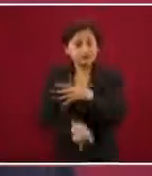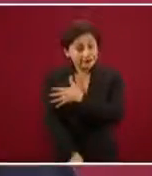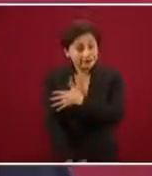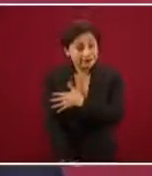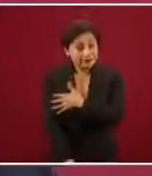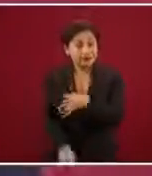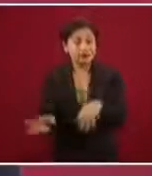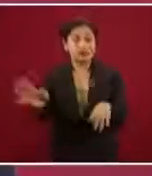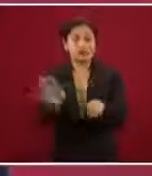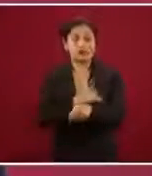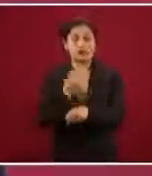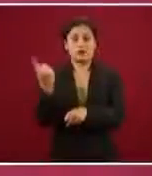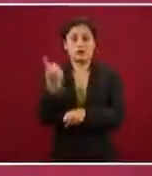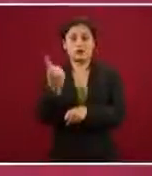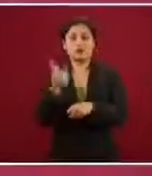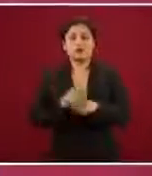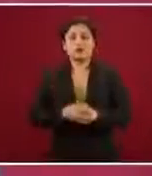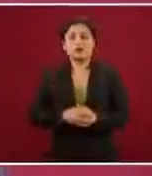porque